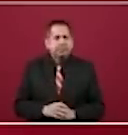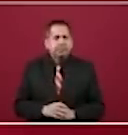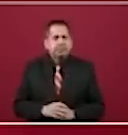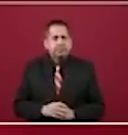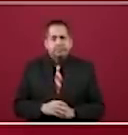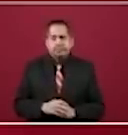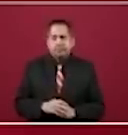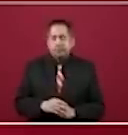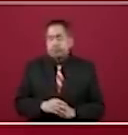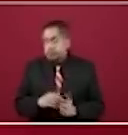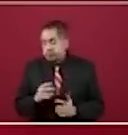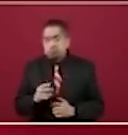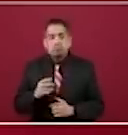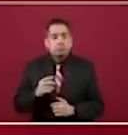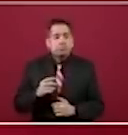en